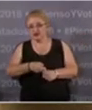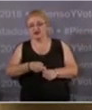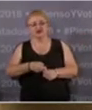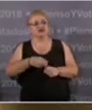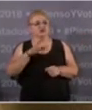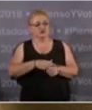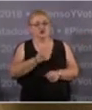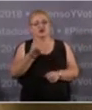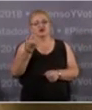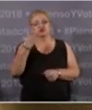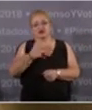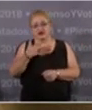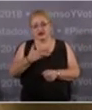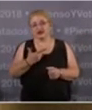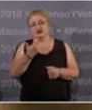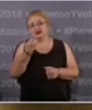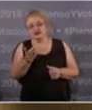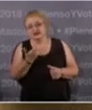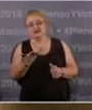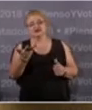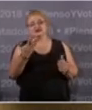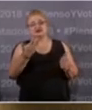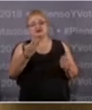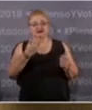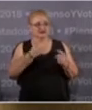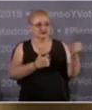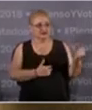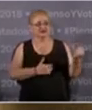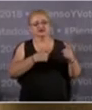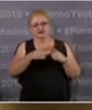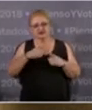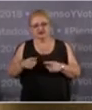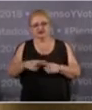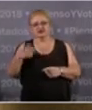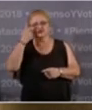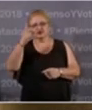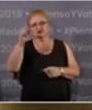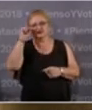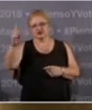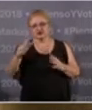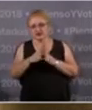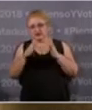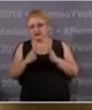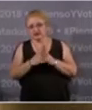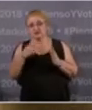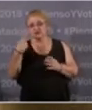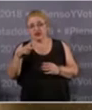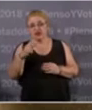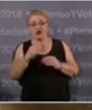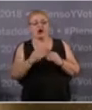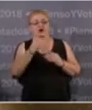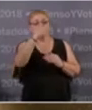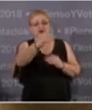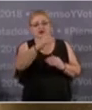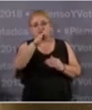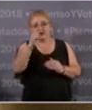de armas de uso exclusivo del Ejército, Armada y Fuerza Aérea Nacionales. Pero está probado que aumentar las penas no